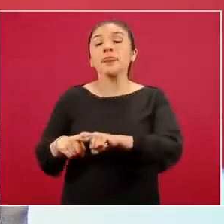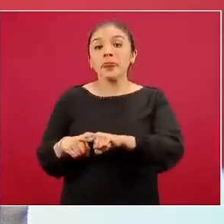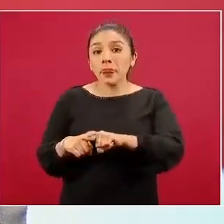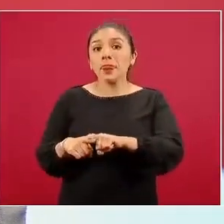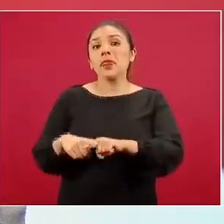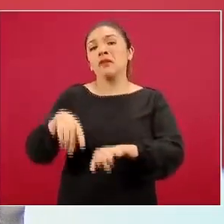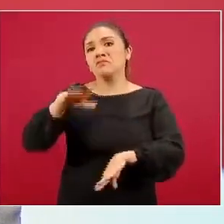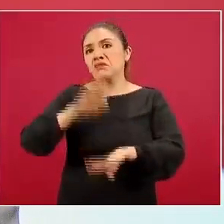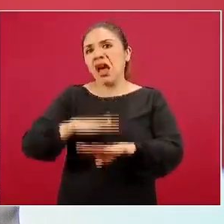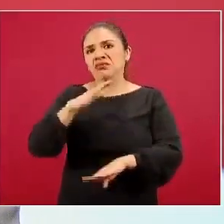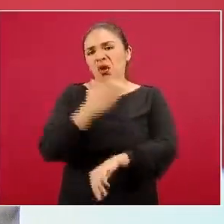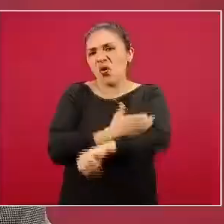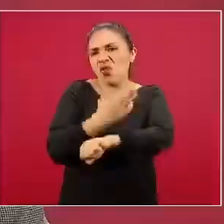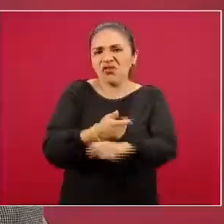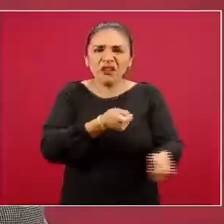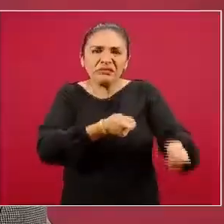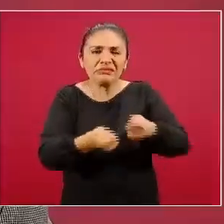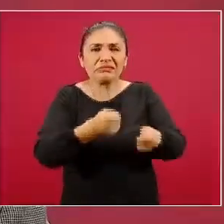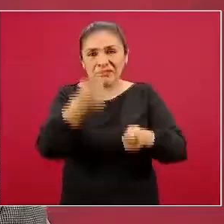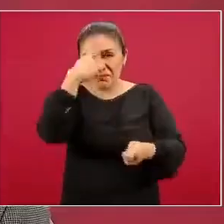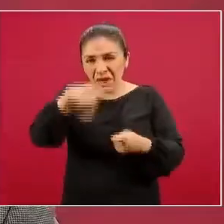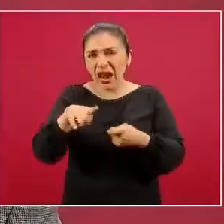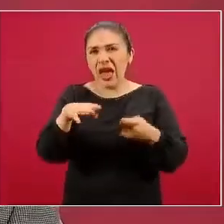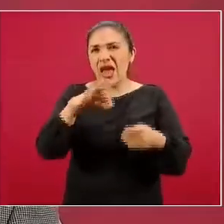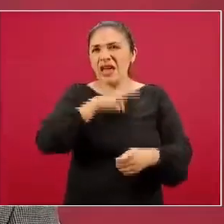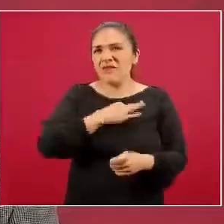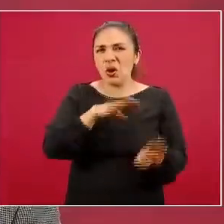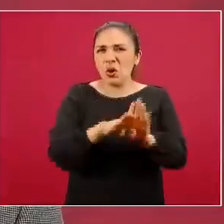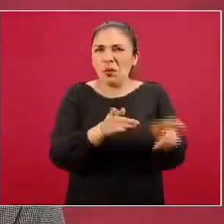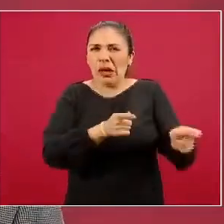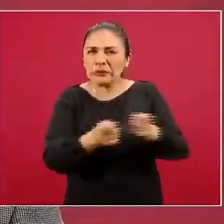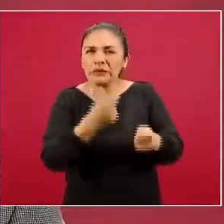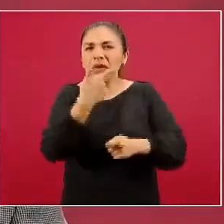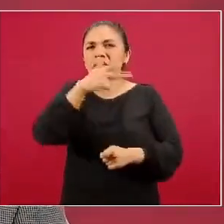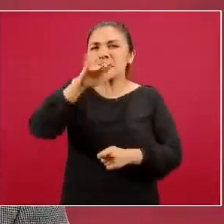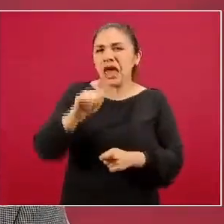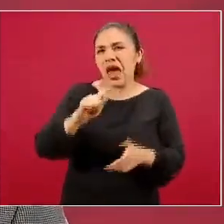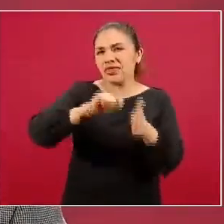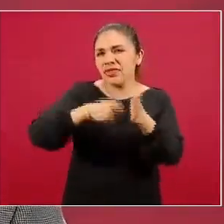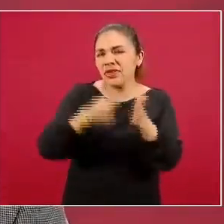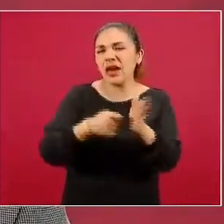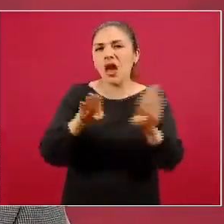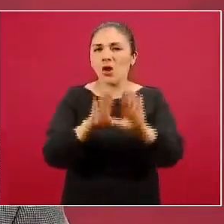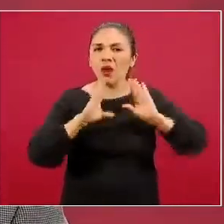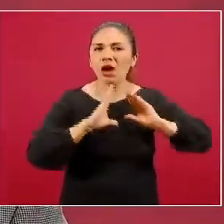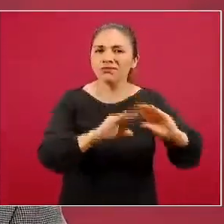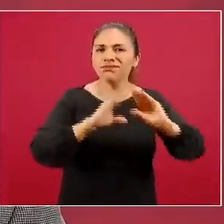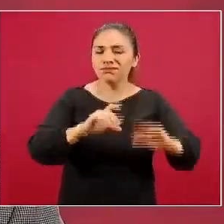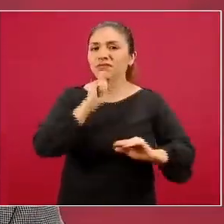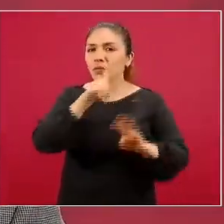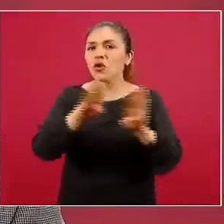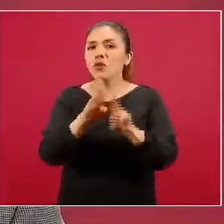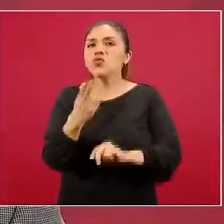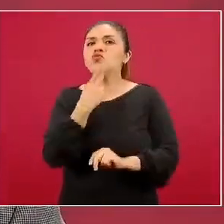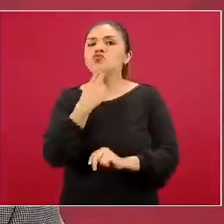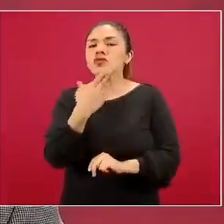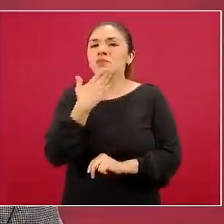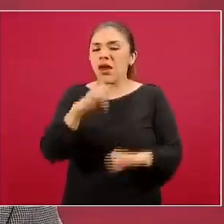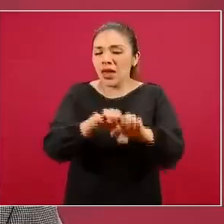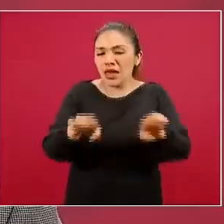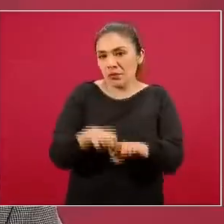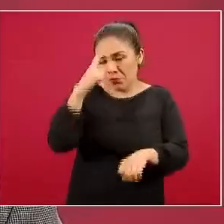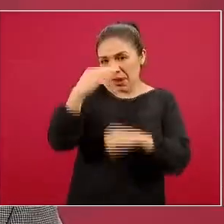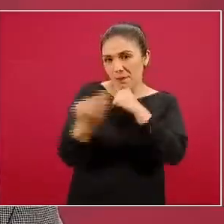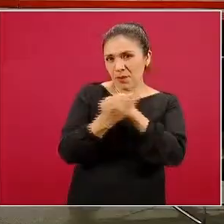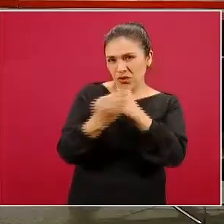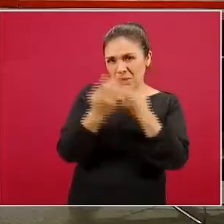ha coordinado los distintos esfuerzos de control de infecciones, las guías técnicas, el entrenamiento también sobre el uso de equipos de